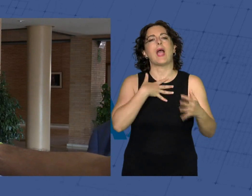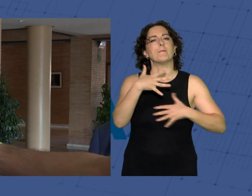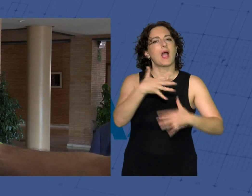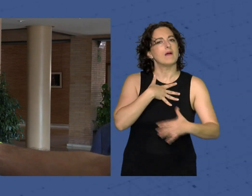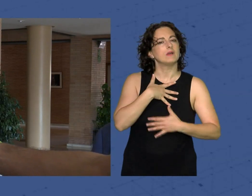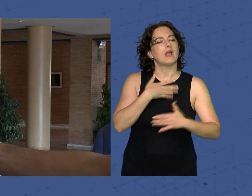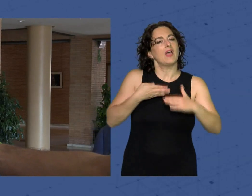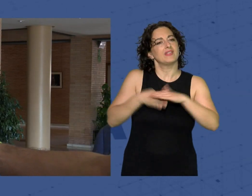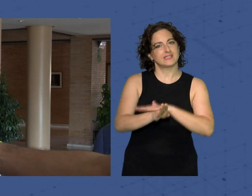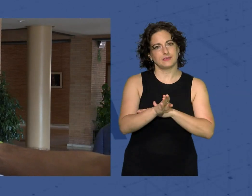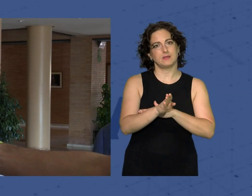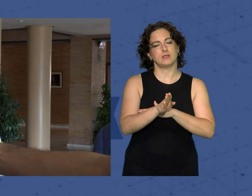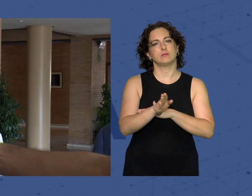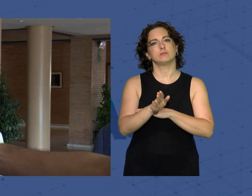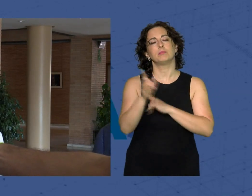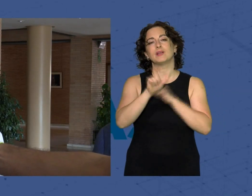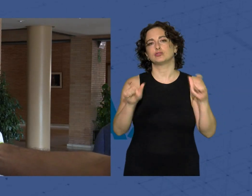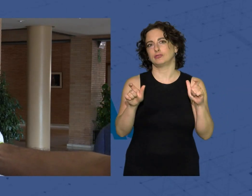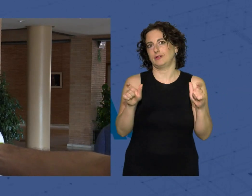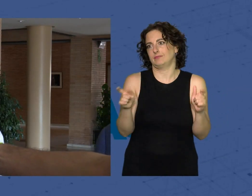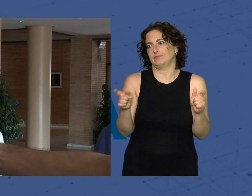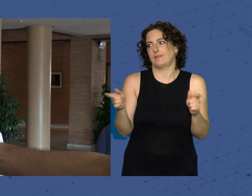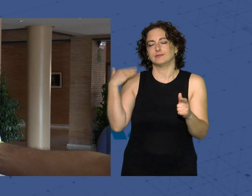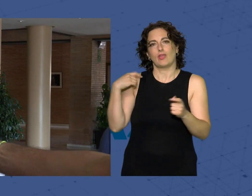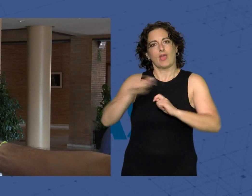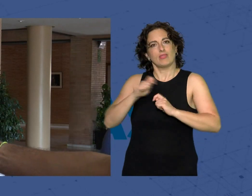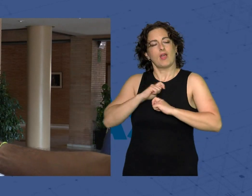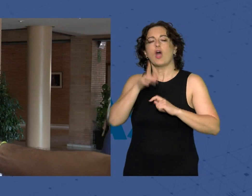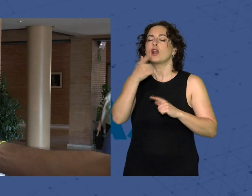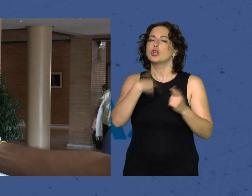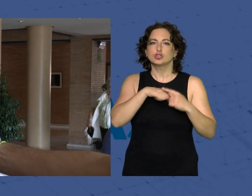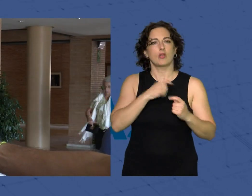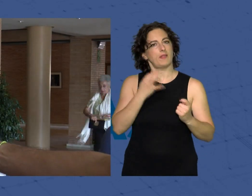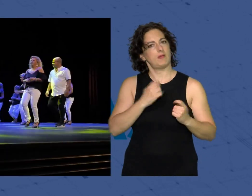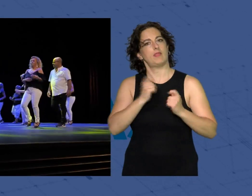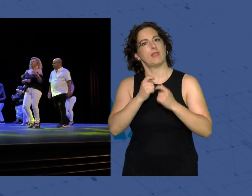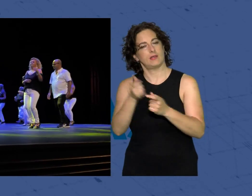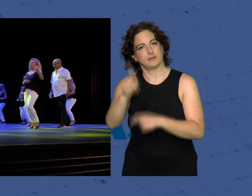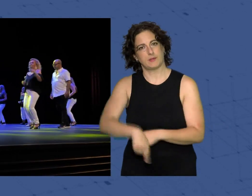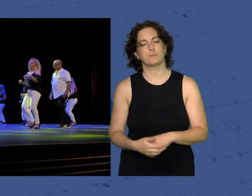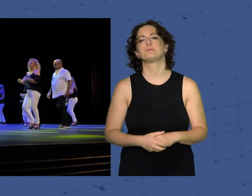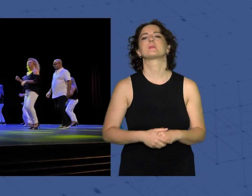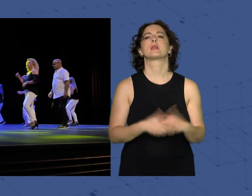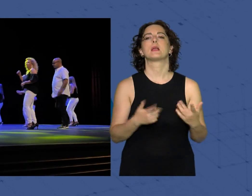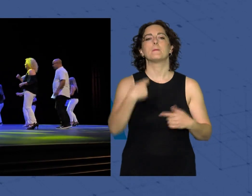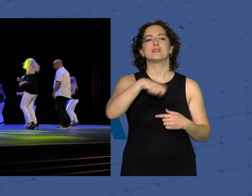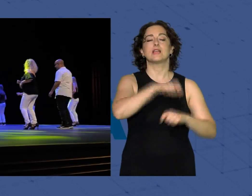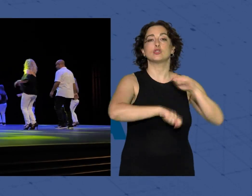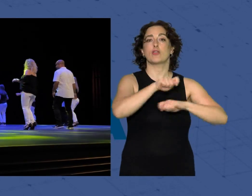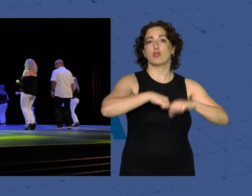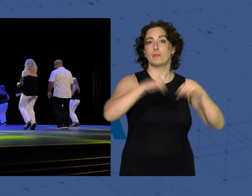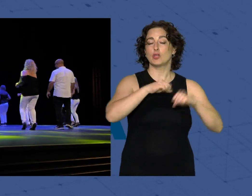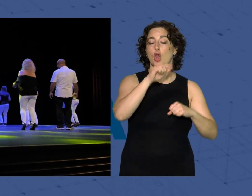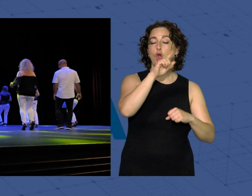ciudad accesible para las personas que tanto nos dieron y que somos nosotros ahora los que tenemos que darle a ellos por su parte el presidente de la asociación de mayores